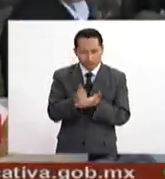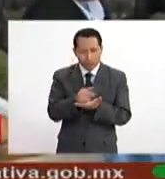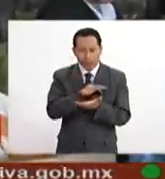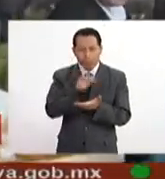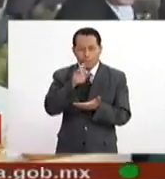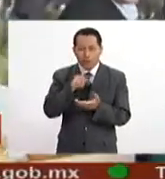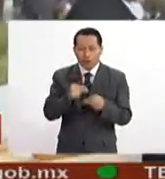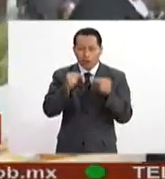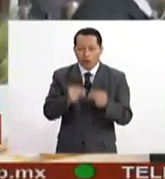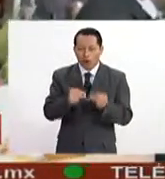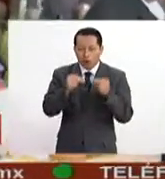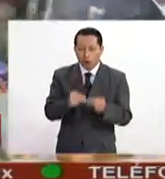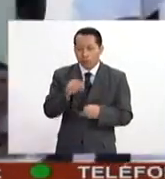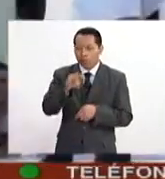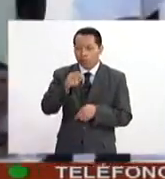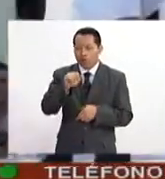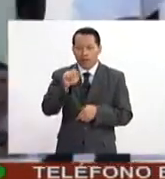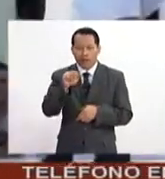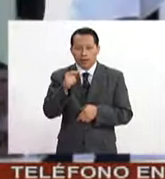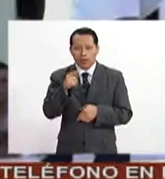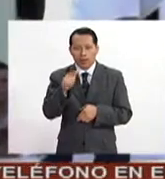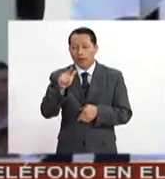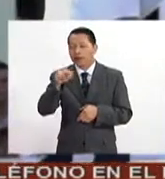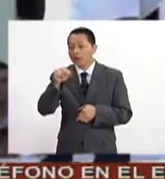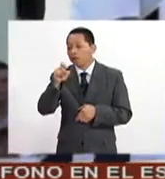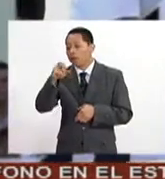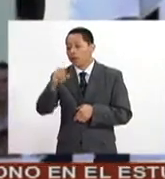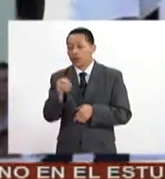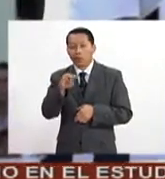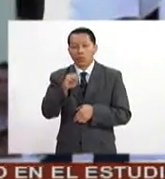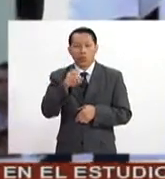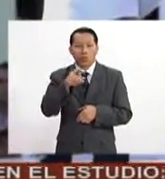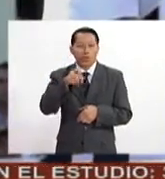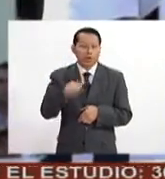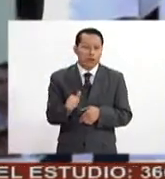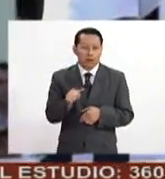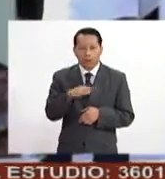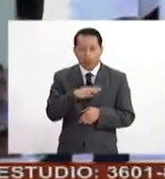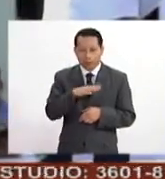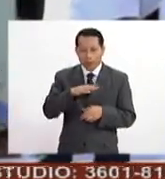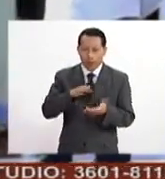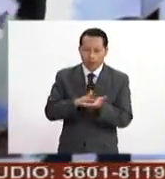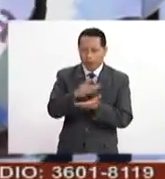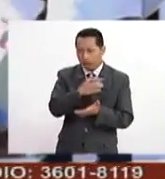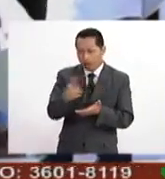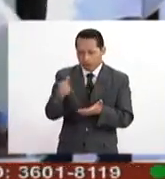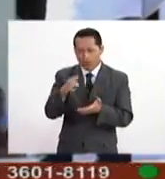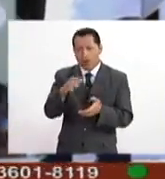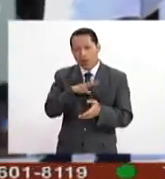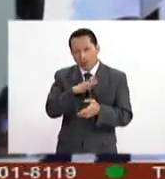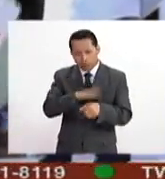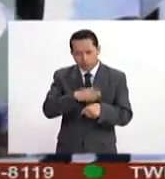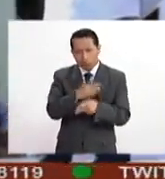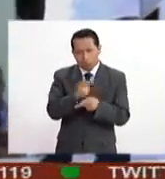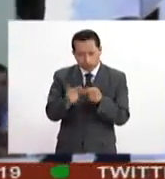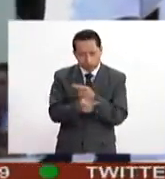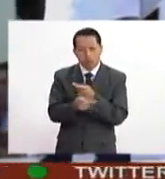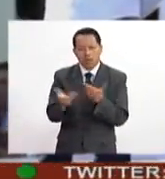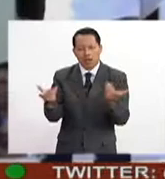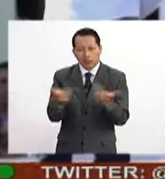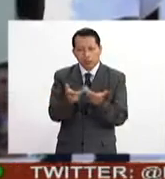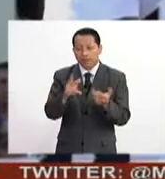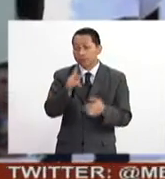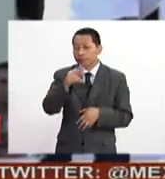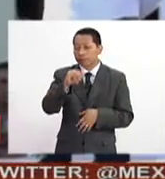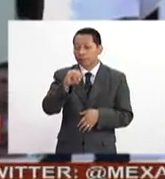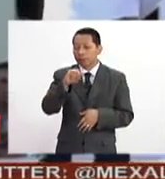mejoren sus negocios. Miguel Ángel Navarro, de Morena, se comprometió a reactivar el campo y las actividades productivas en el estado, mientras que el